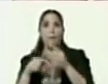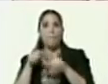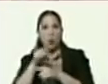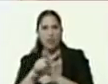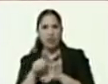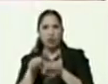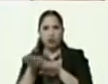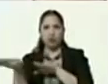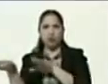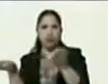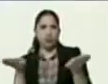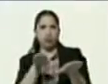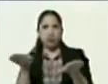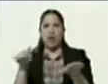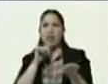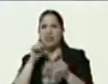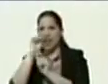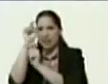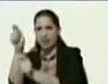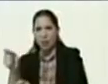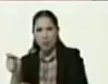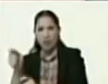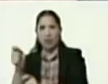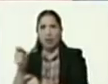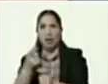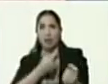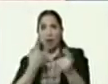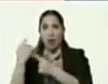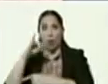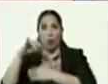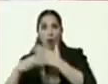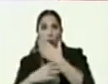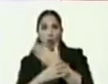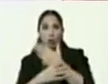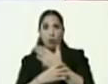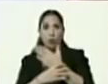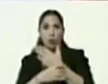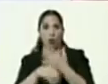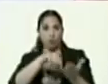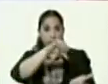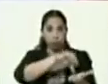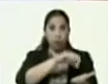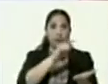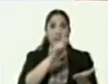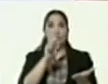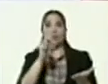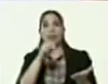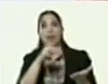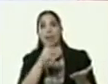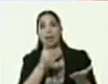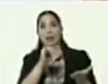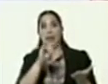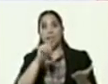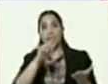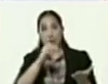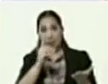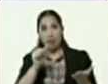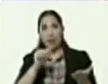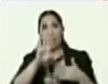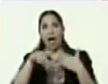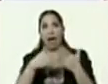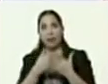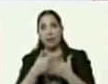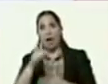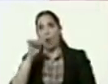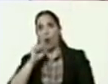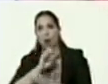a quien le encomiendan que traslade a Juan Guaidó desde la tendida hasta Agua Clara hasta el sector El Paraíso